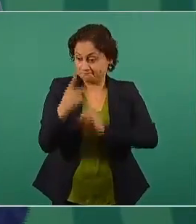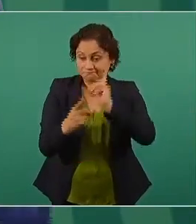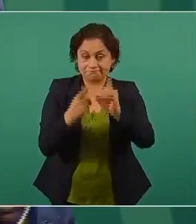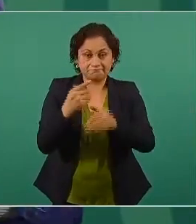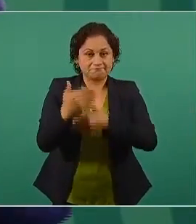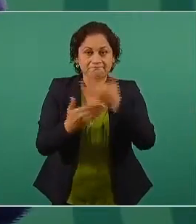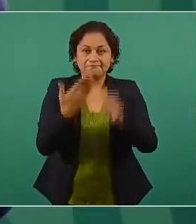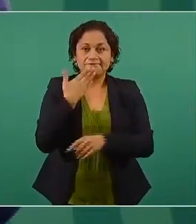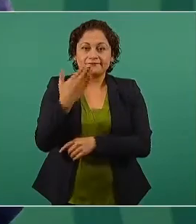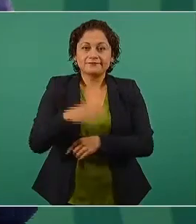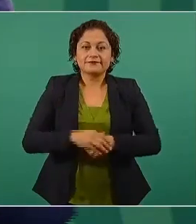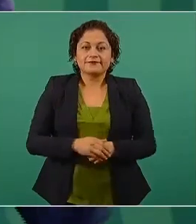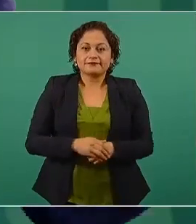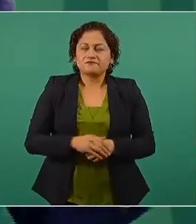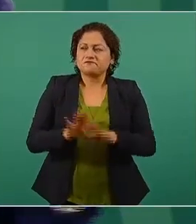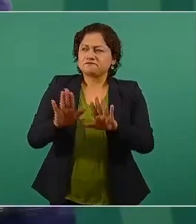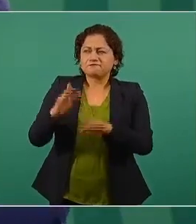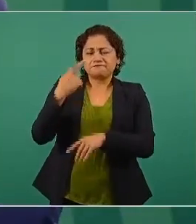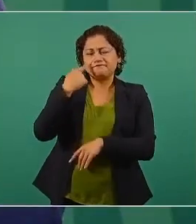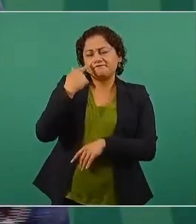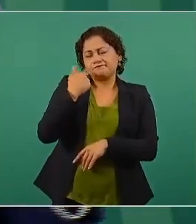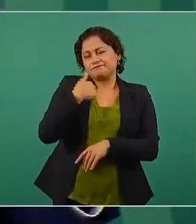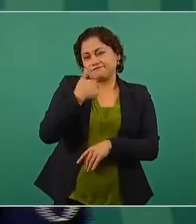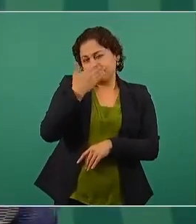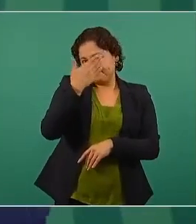No sabemos, ahora